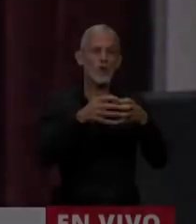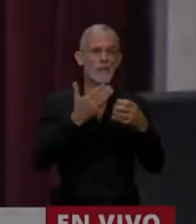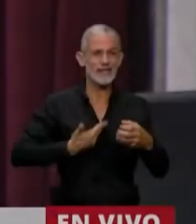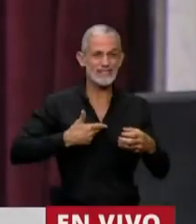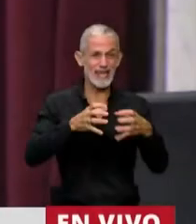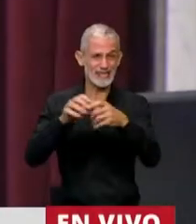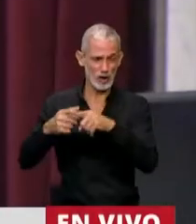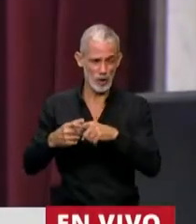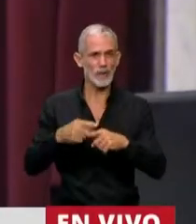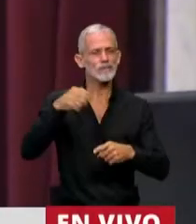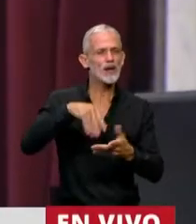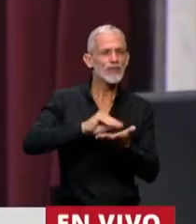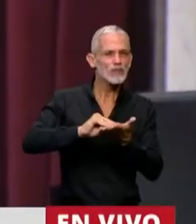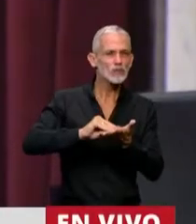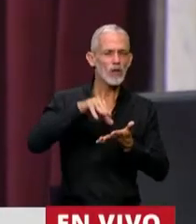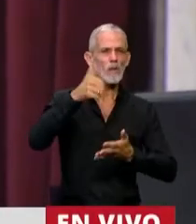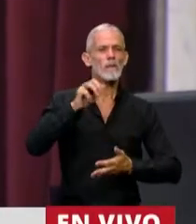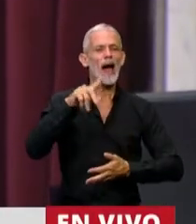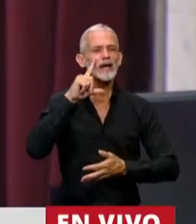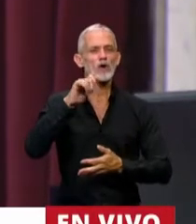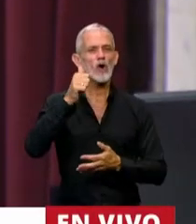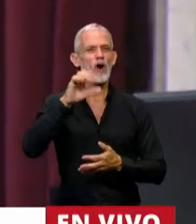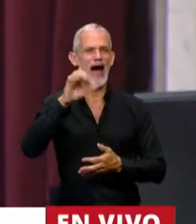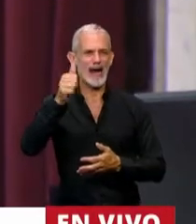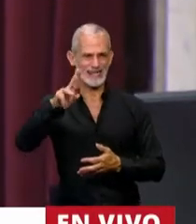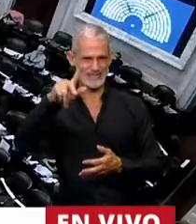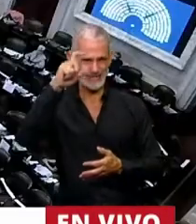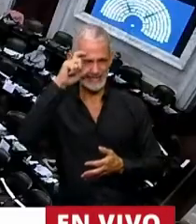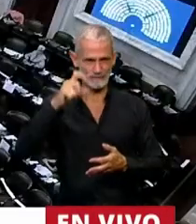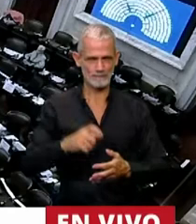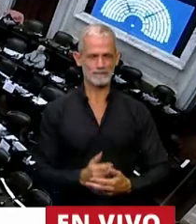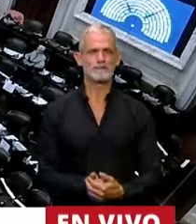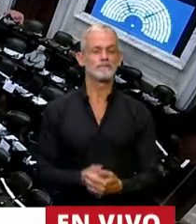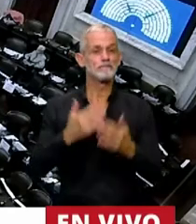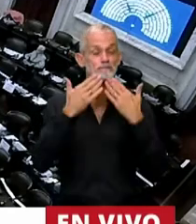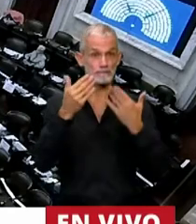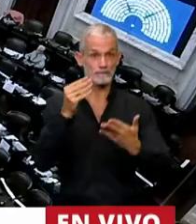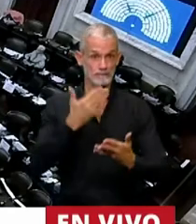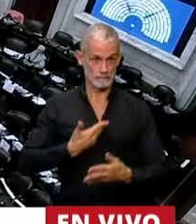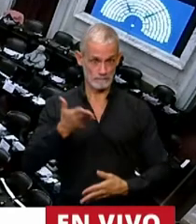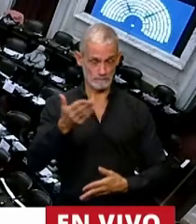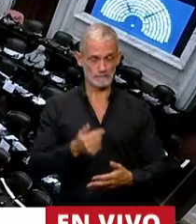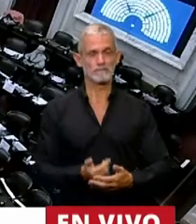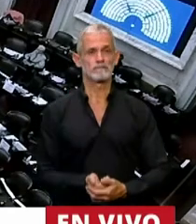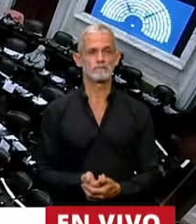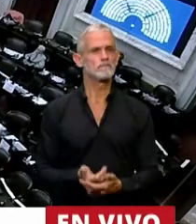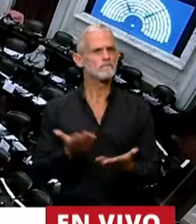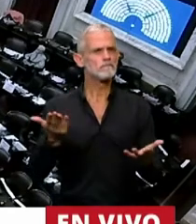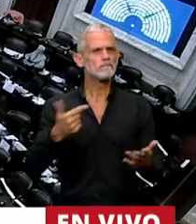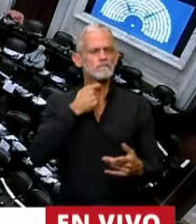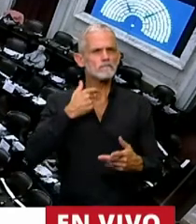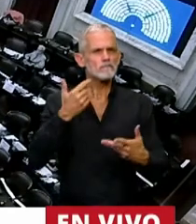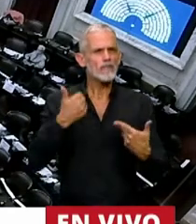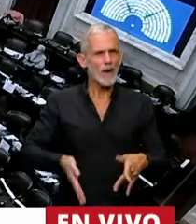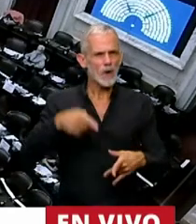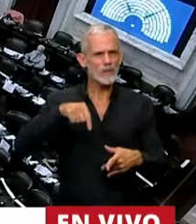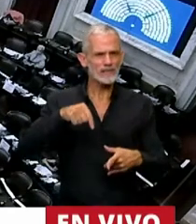en uso de la palabra el diputado mario arce gracias presidenta quiero aprovechar la